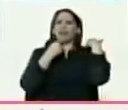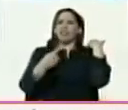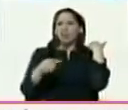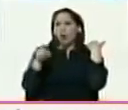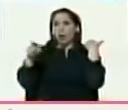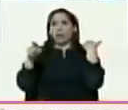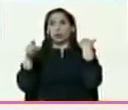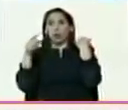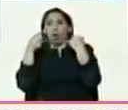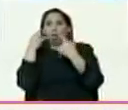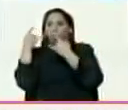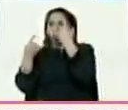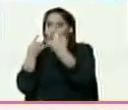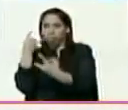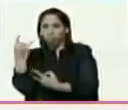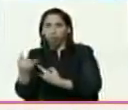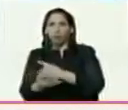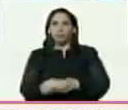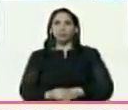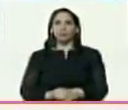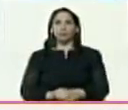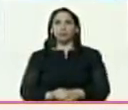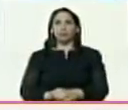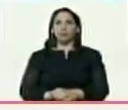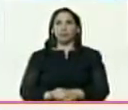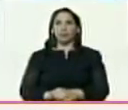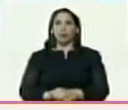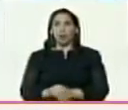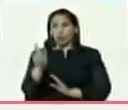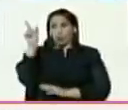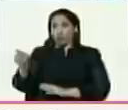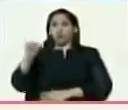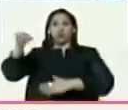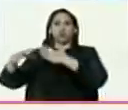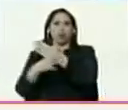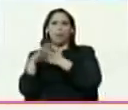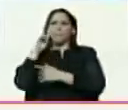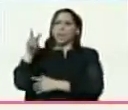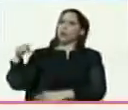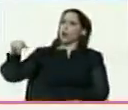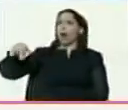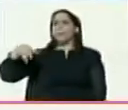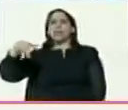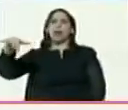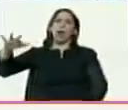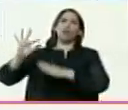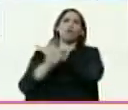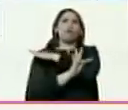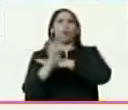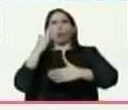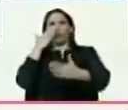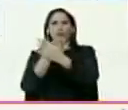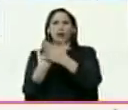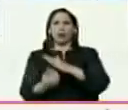admiradores de este sujeto wide hoy que lo vieron caminando por la frontera